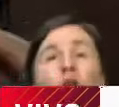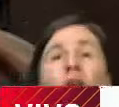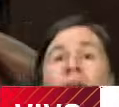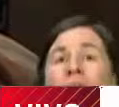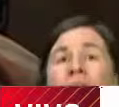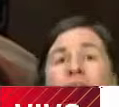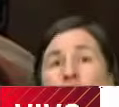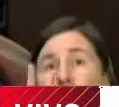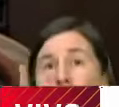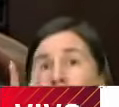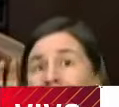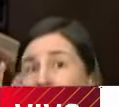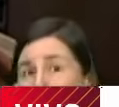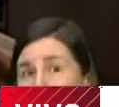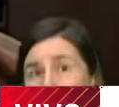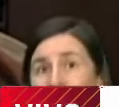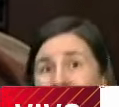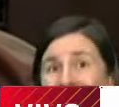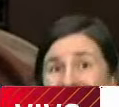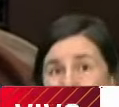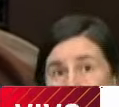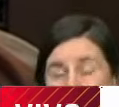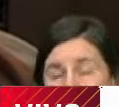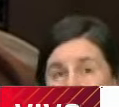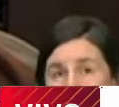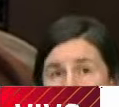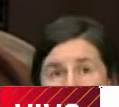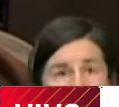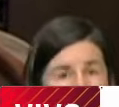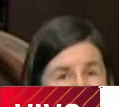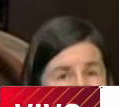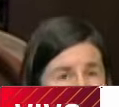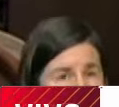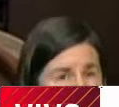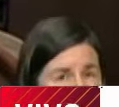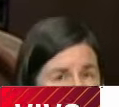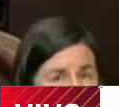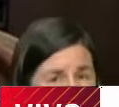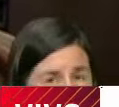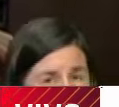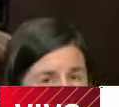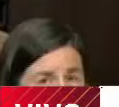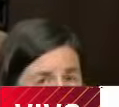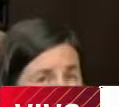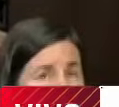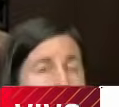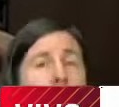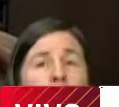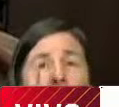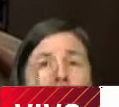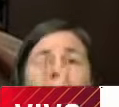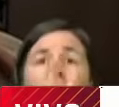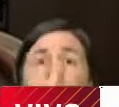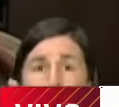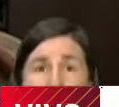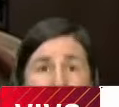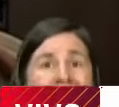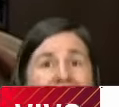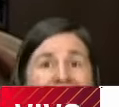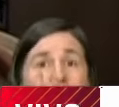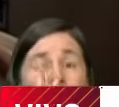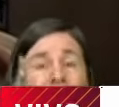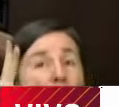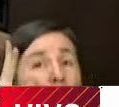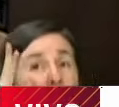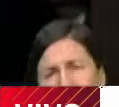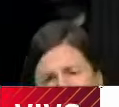políticamente? Vero, ¿qué le responde? Los gobernadores políticamente, básicamente, hoy, para empezar, hay mucho provincialismo, pero también